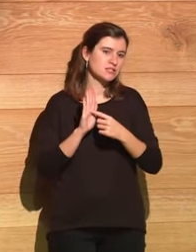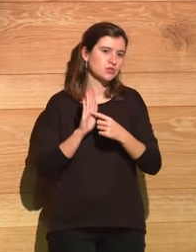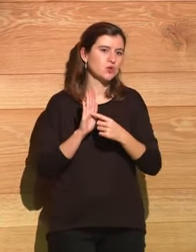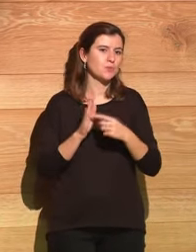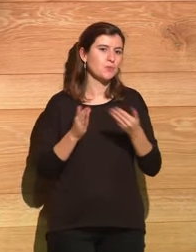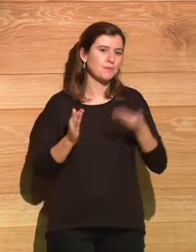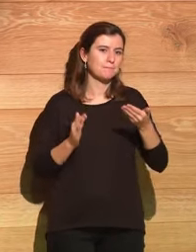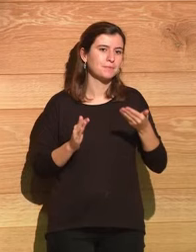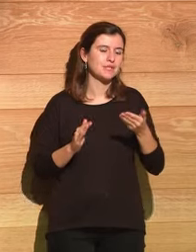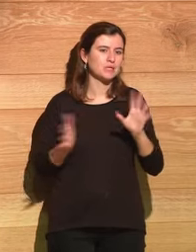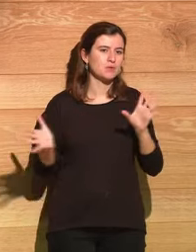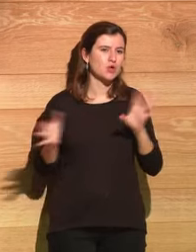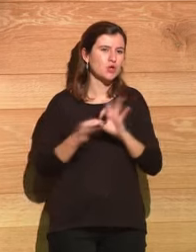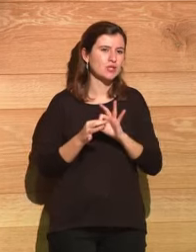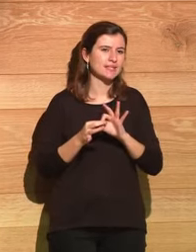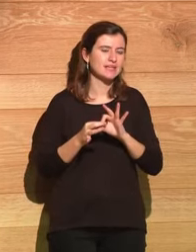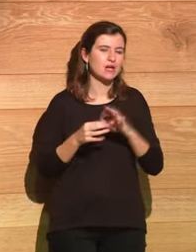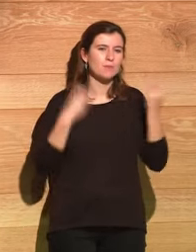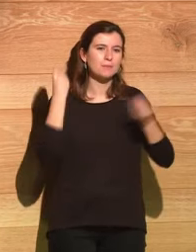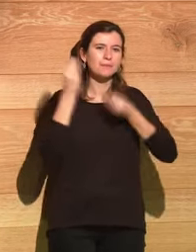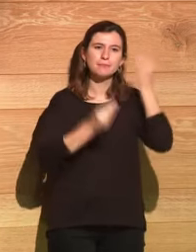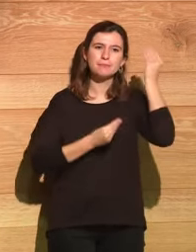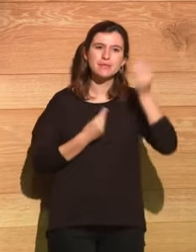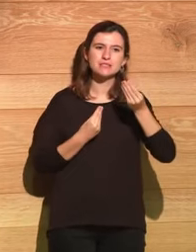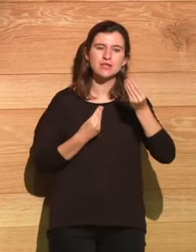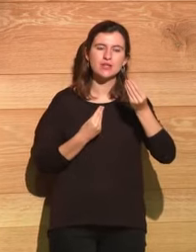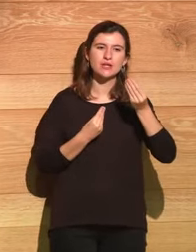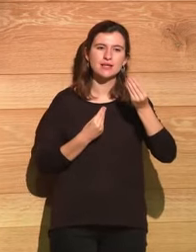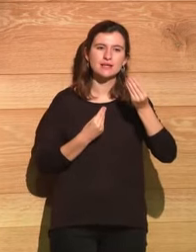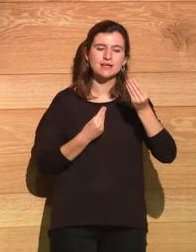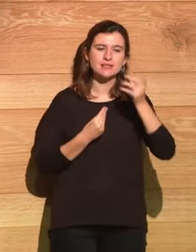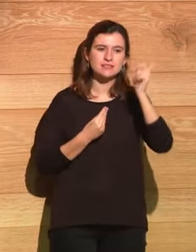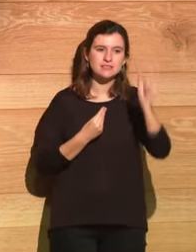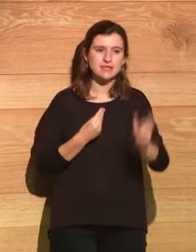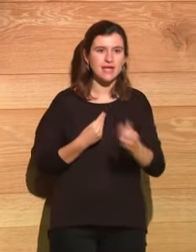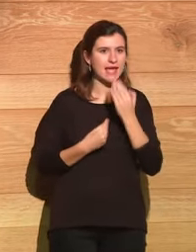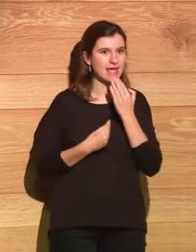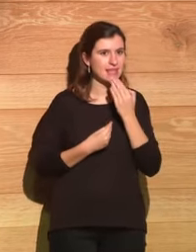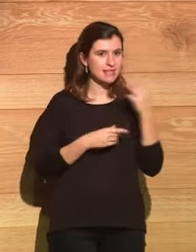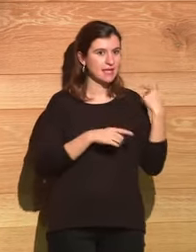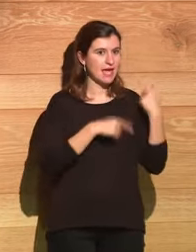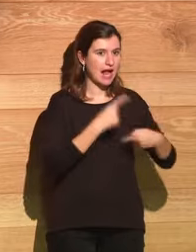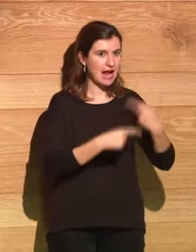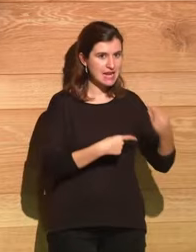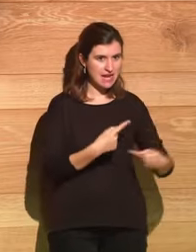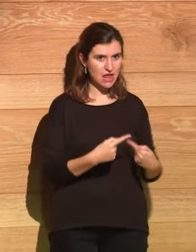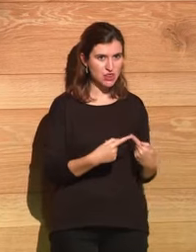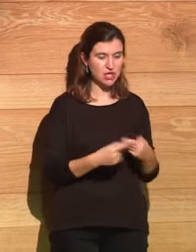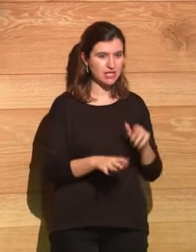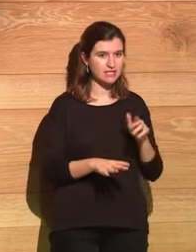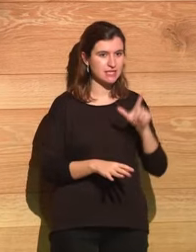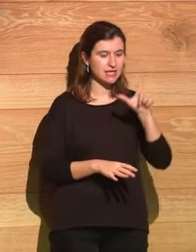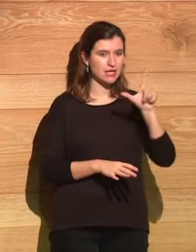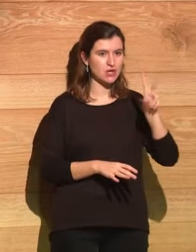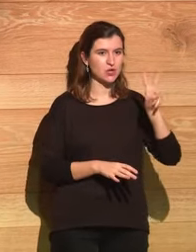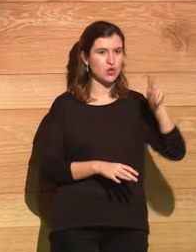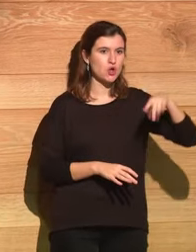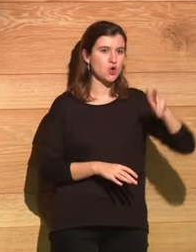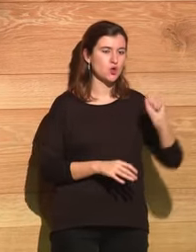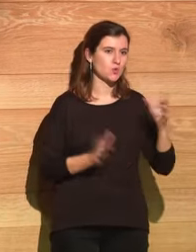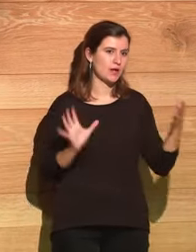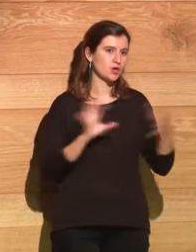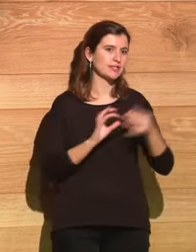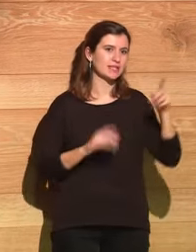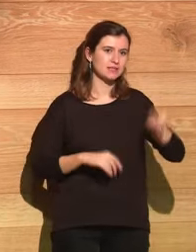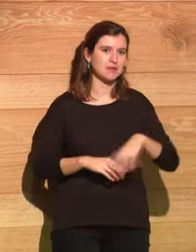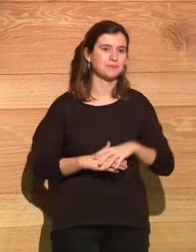que conectara además, pues eso, con pensadores de la edad y de las generaciones de Luna. Esa era